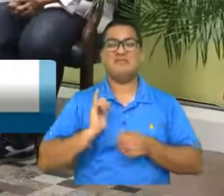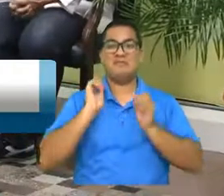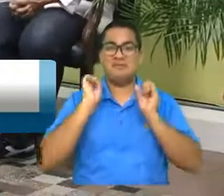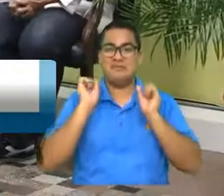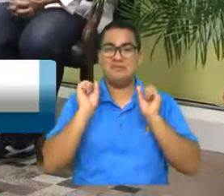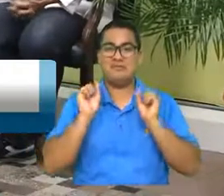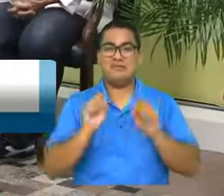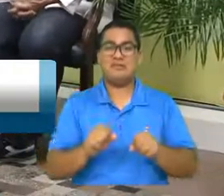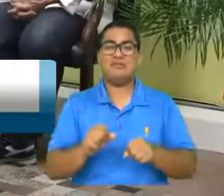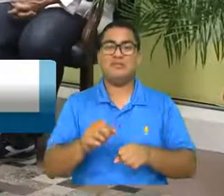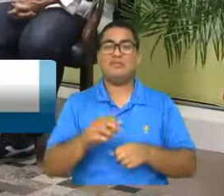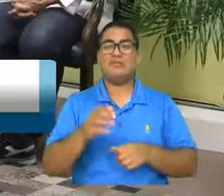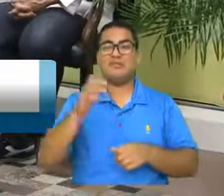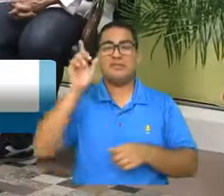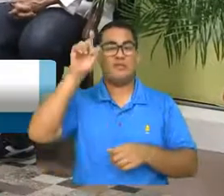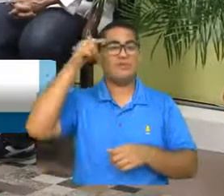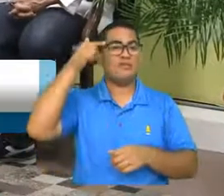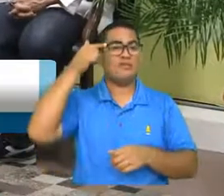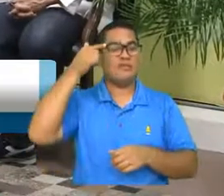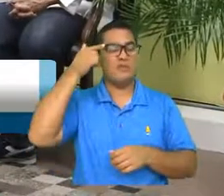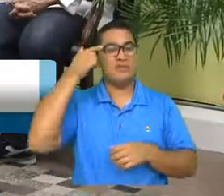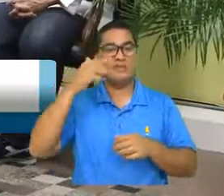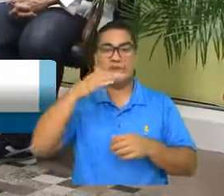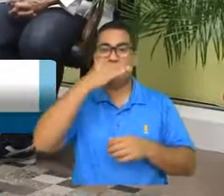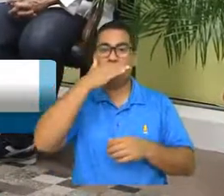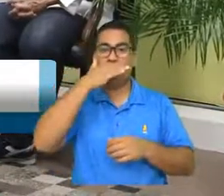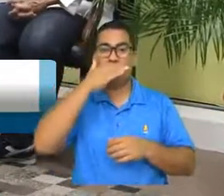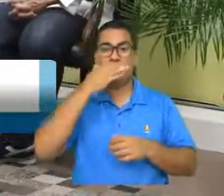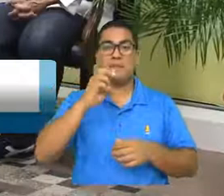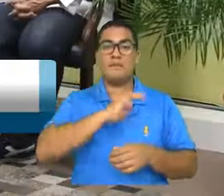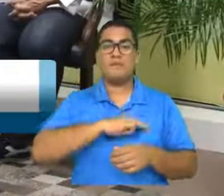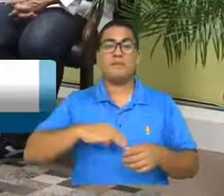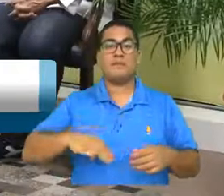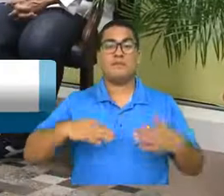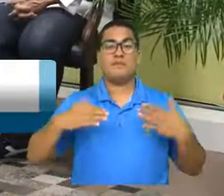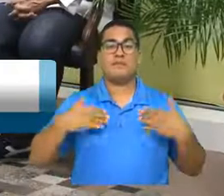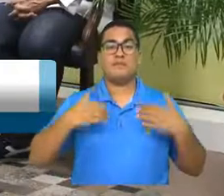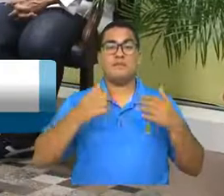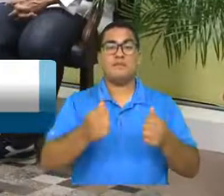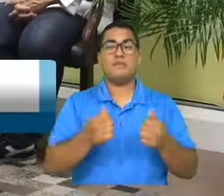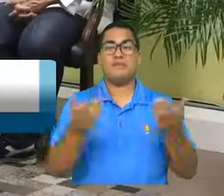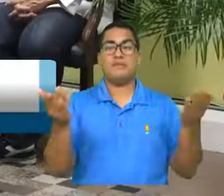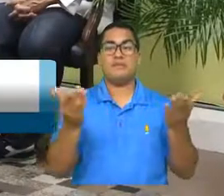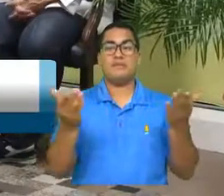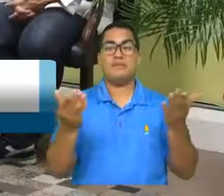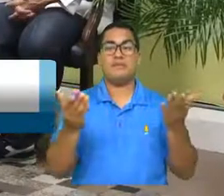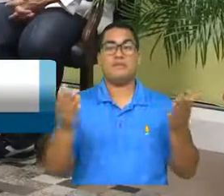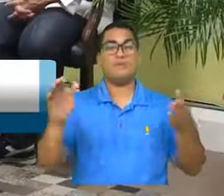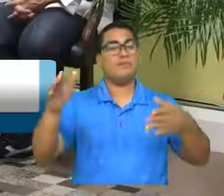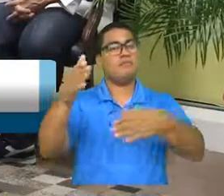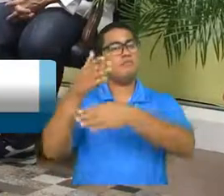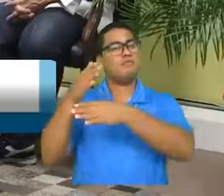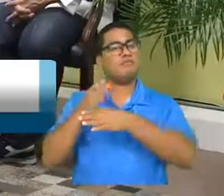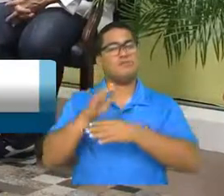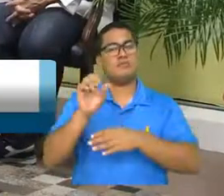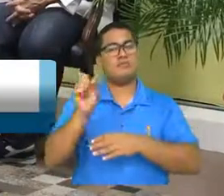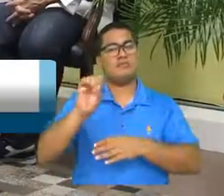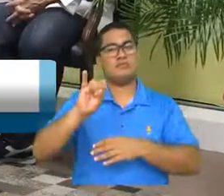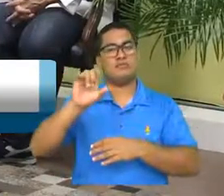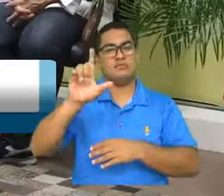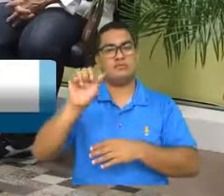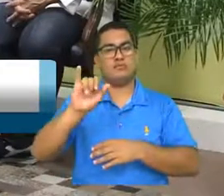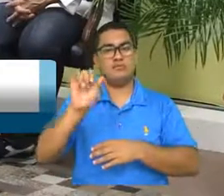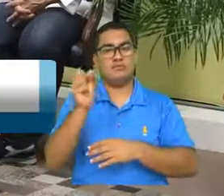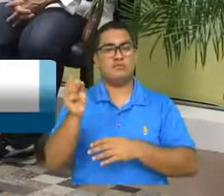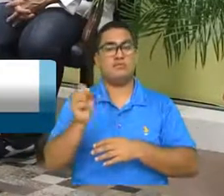acciones está haciendo el buen gobierno sandinista a través del Ministerio de Salud, a través de todos los SILAI del país, a través de todos los puestos